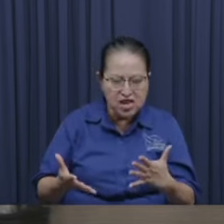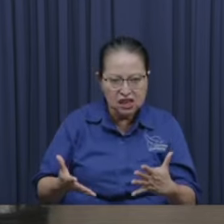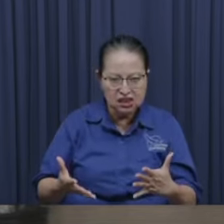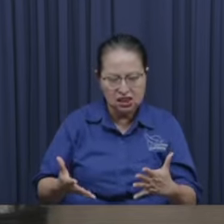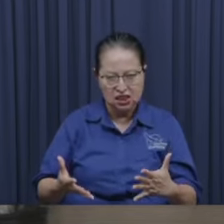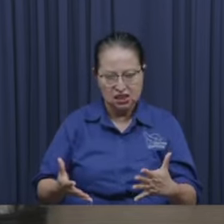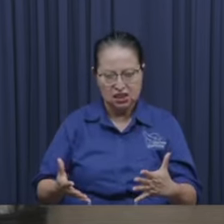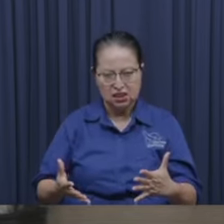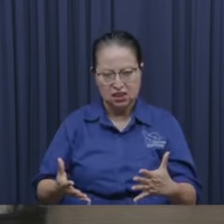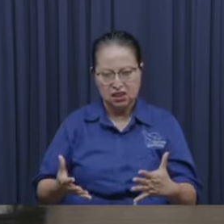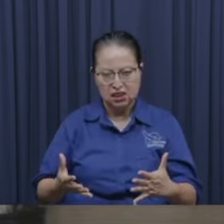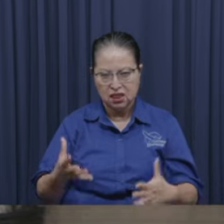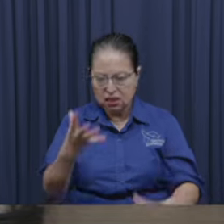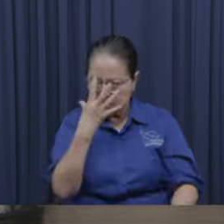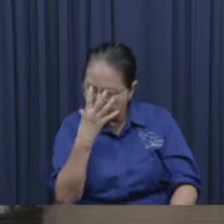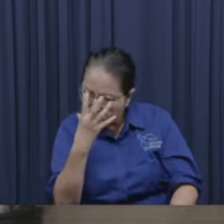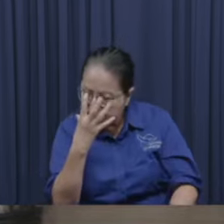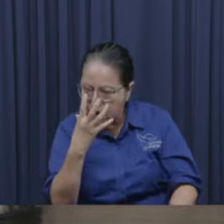cachete